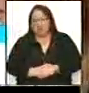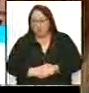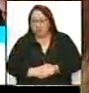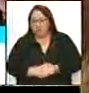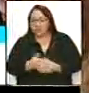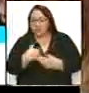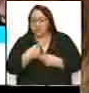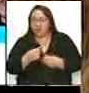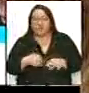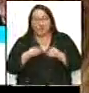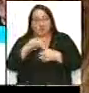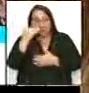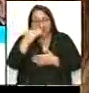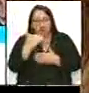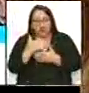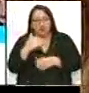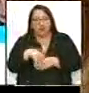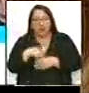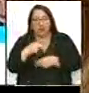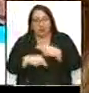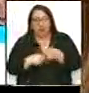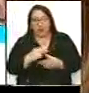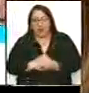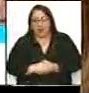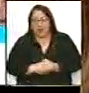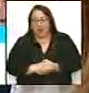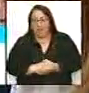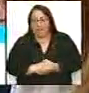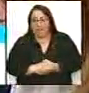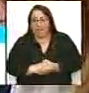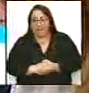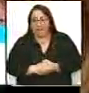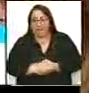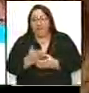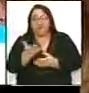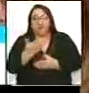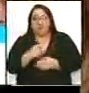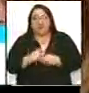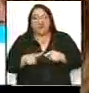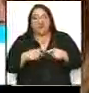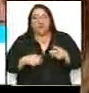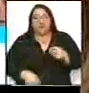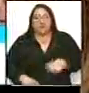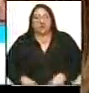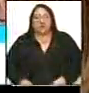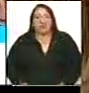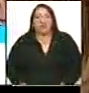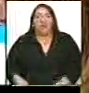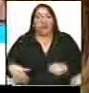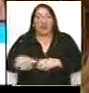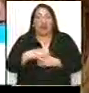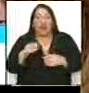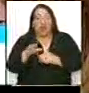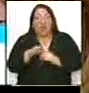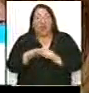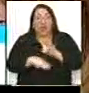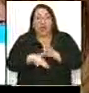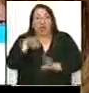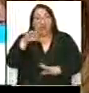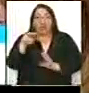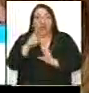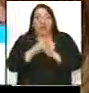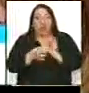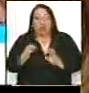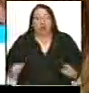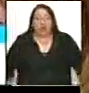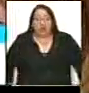tiene requisito de valla en la elección nacional y tiene requisito de espacio territorial cubierto en la elección regional. Y